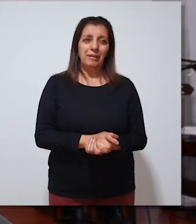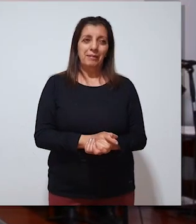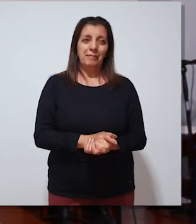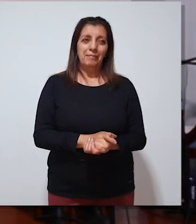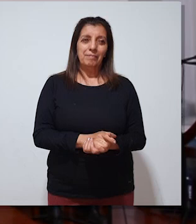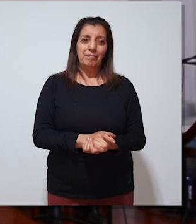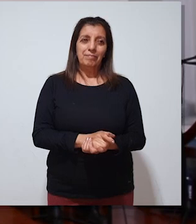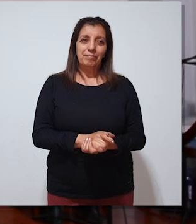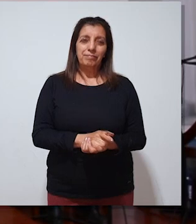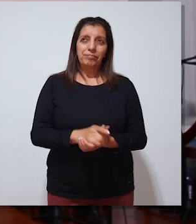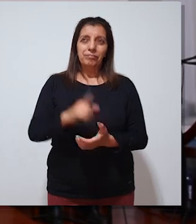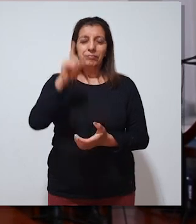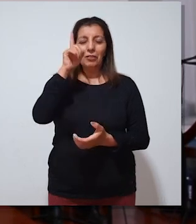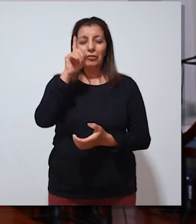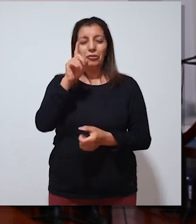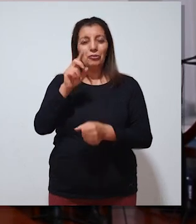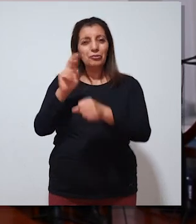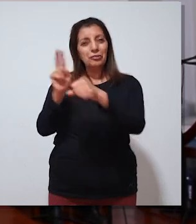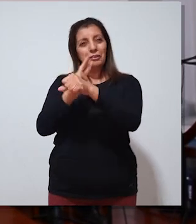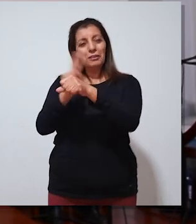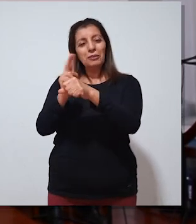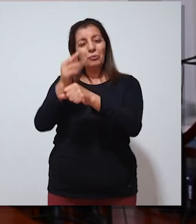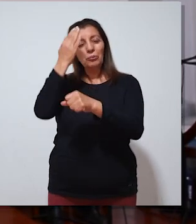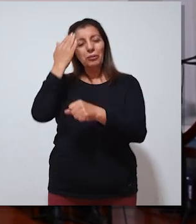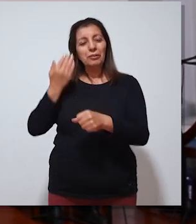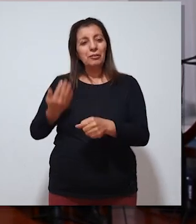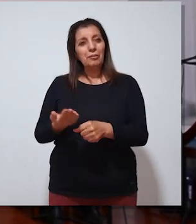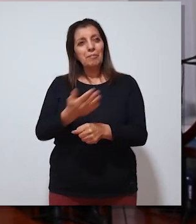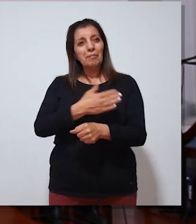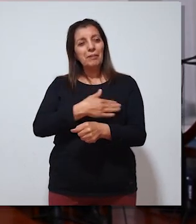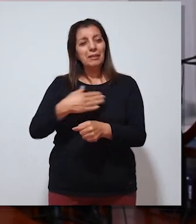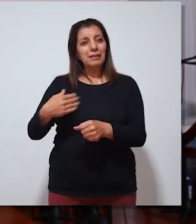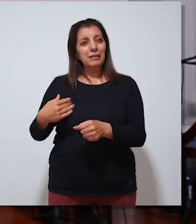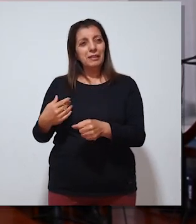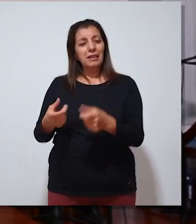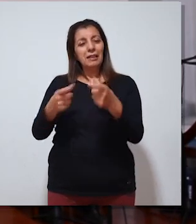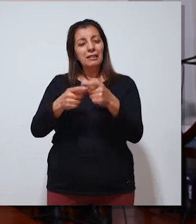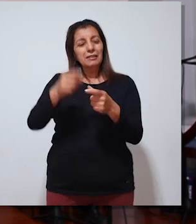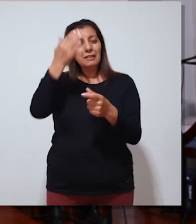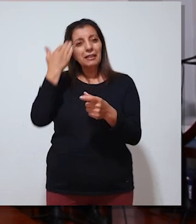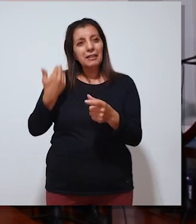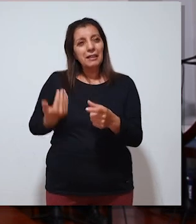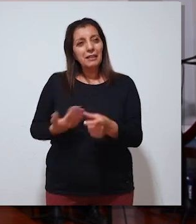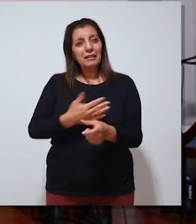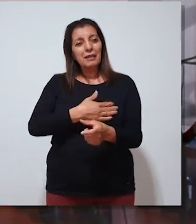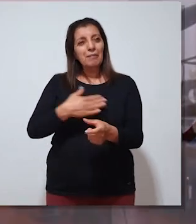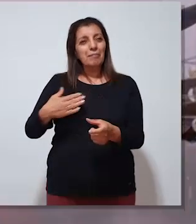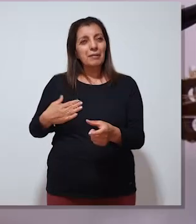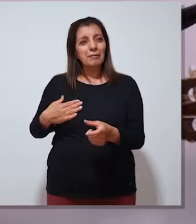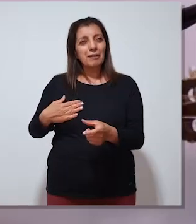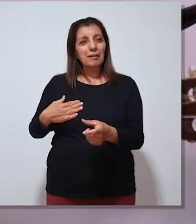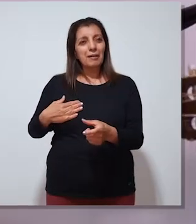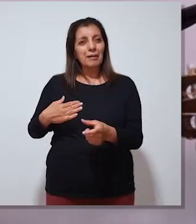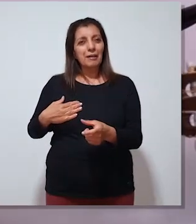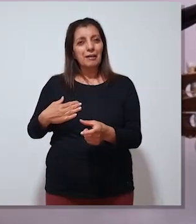fin. Dios te salve, María, Sagrada María, Señora